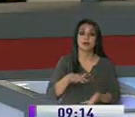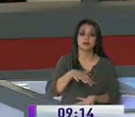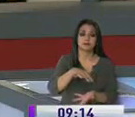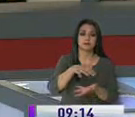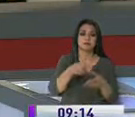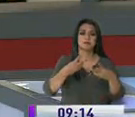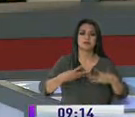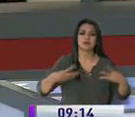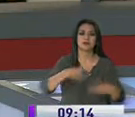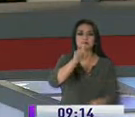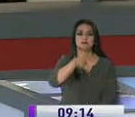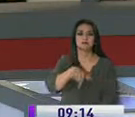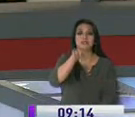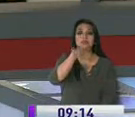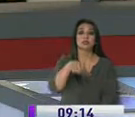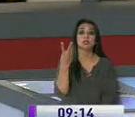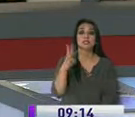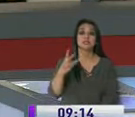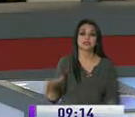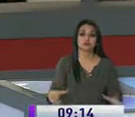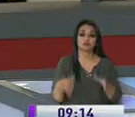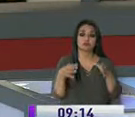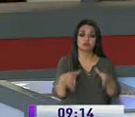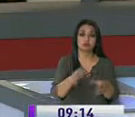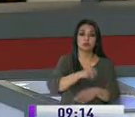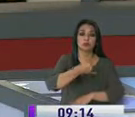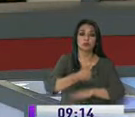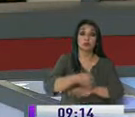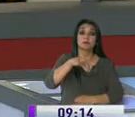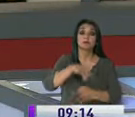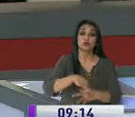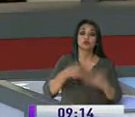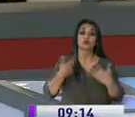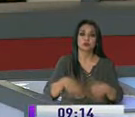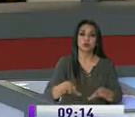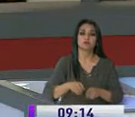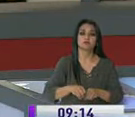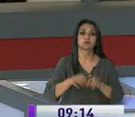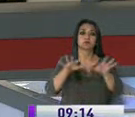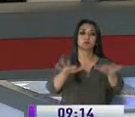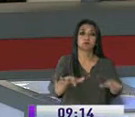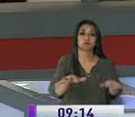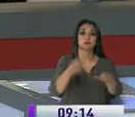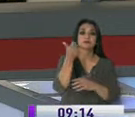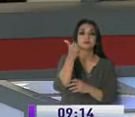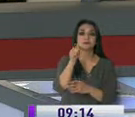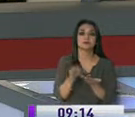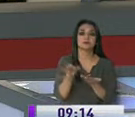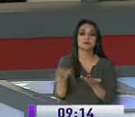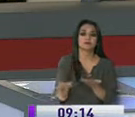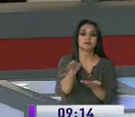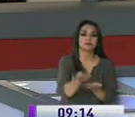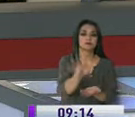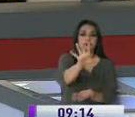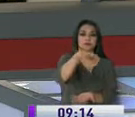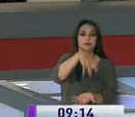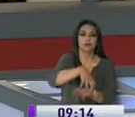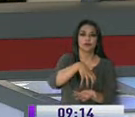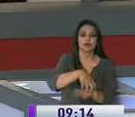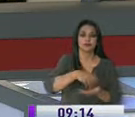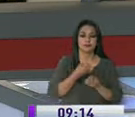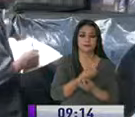menos 1.116 kits electorales y juntas receptoras del voto serán distribuidas en los 10 cantones que tiene esta provincia. Hay un